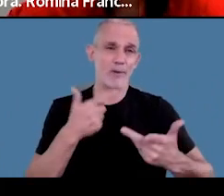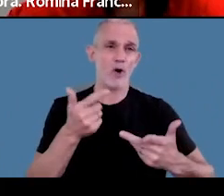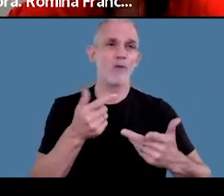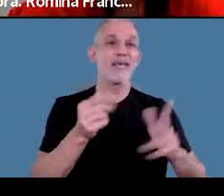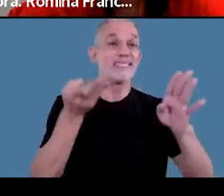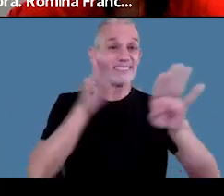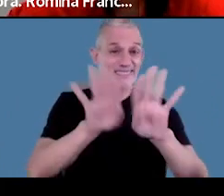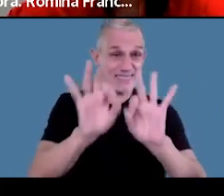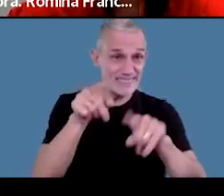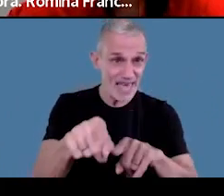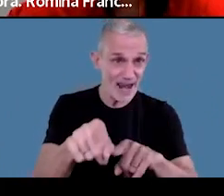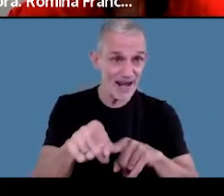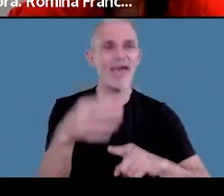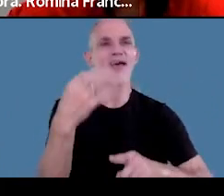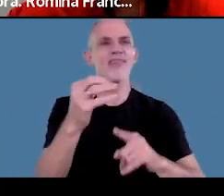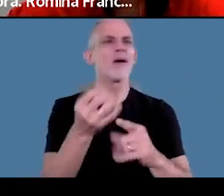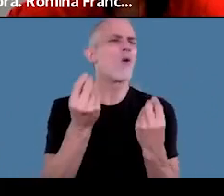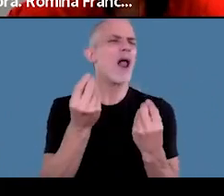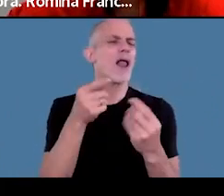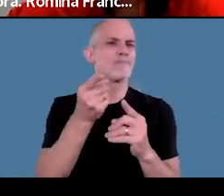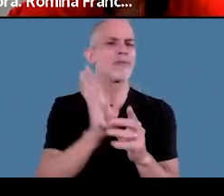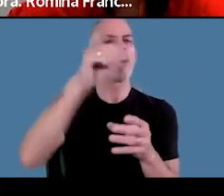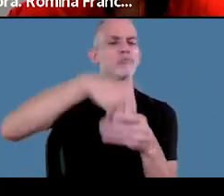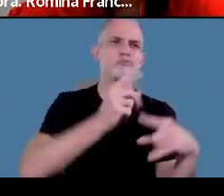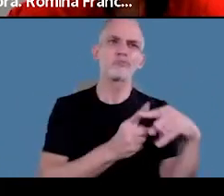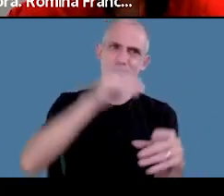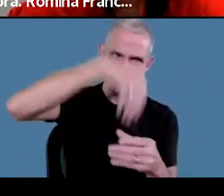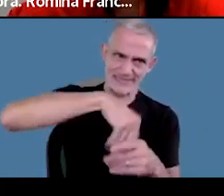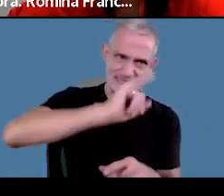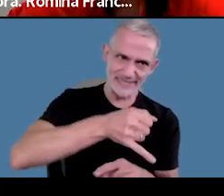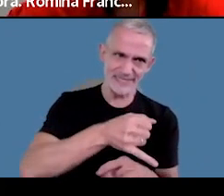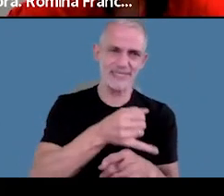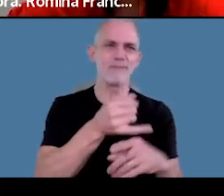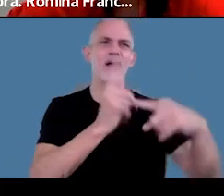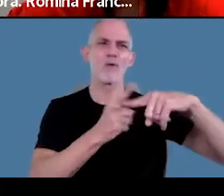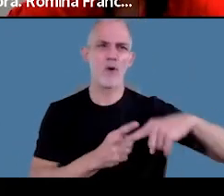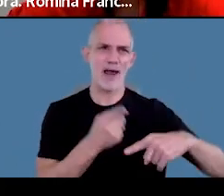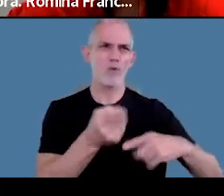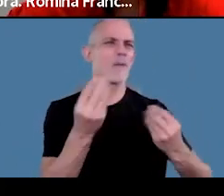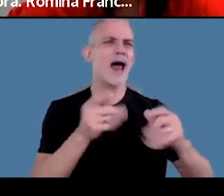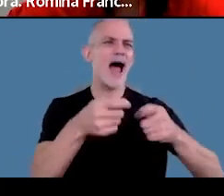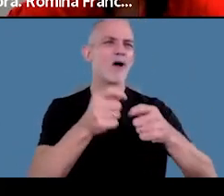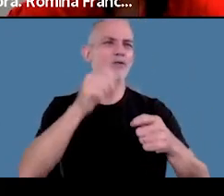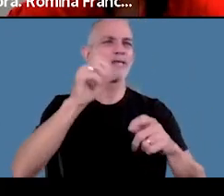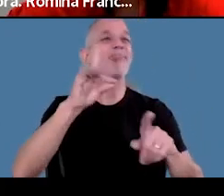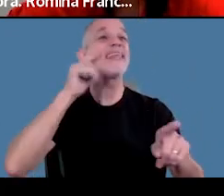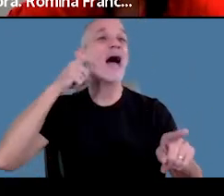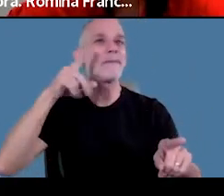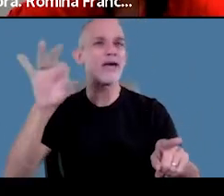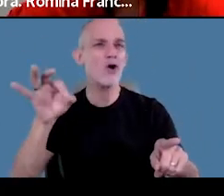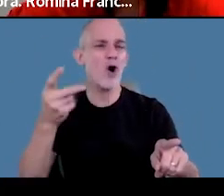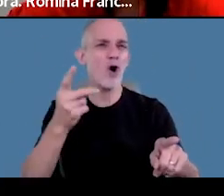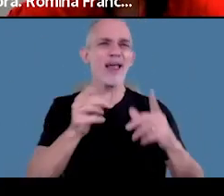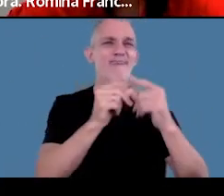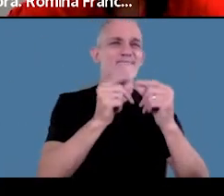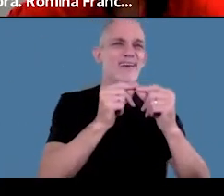cierre, vamos a tomarlo como computable. Como computable para el ajuste dinámico desde la fecha